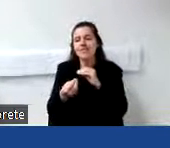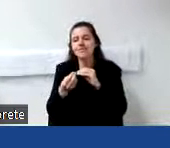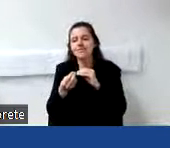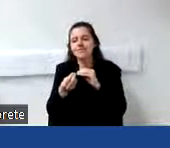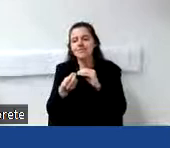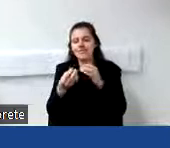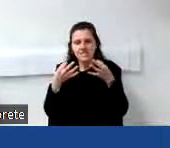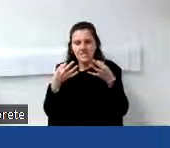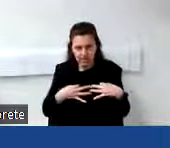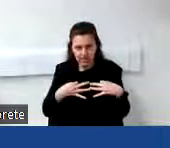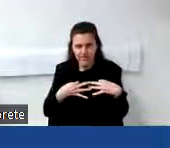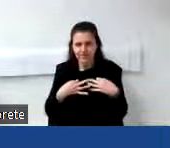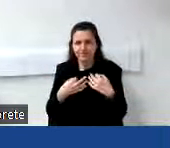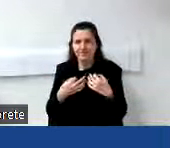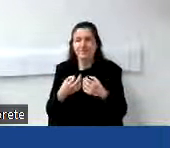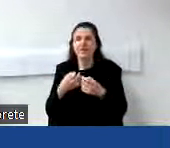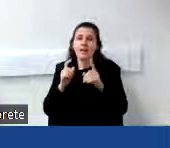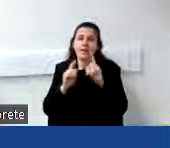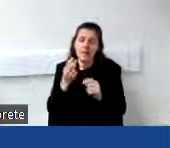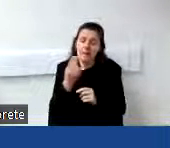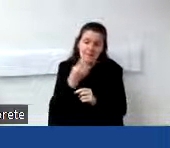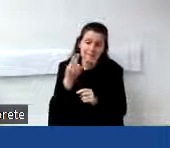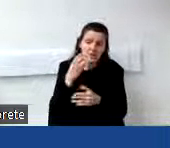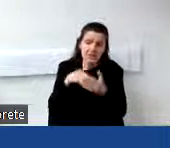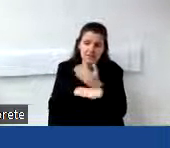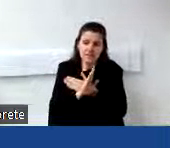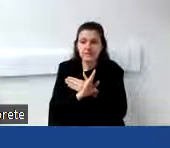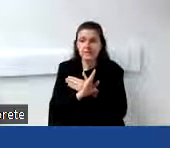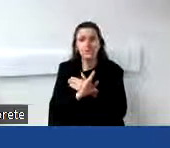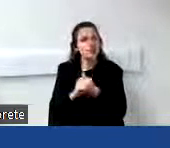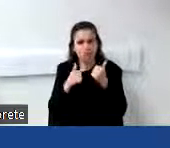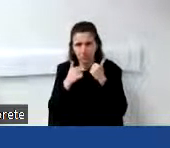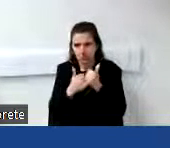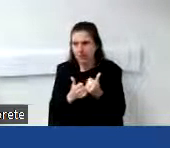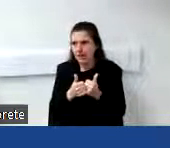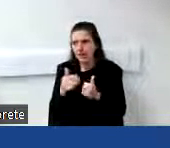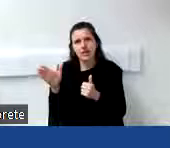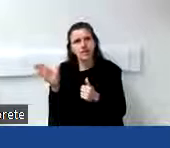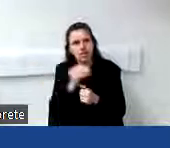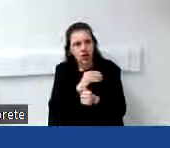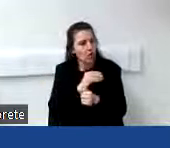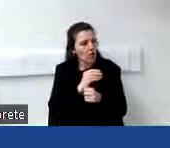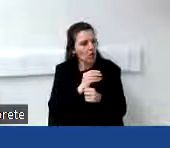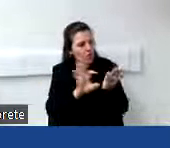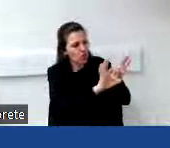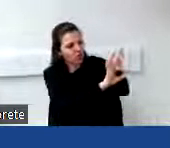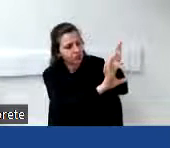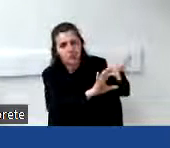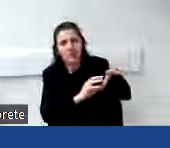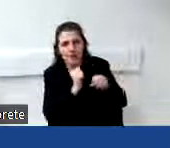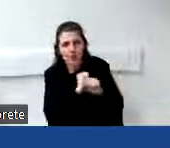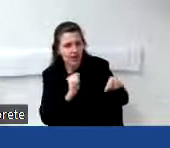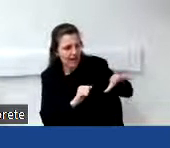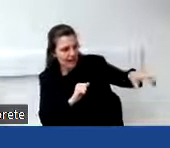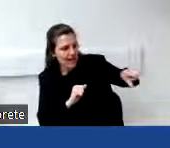vemos baños que son accesibles, en esto de que tienen todos los elementos de agarraderas, espacio de giro y demás, y la puerta